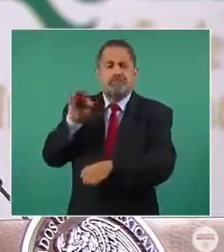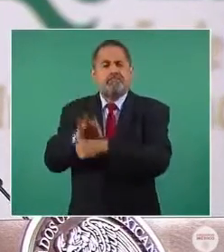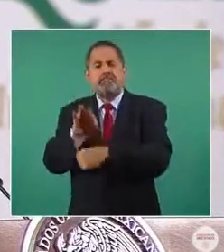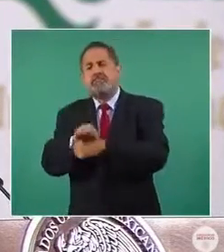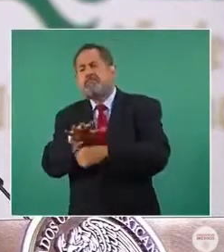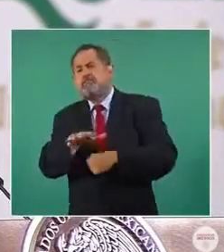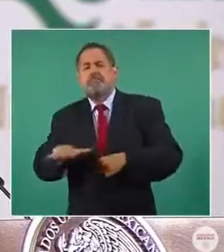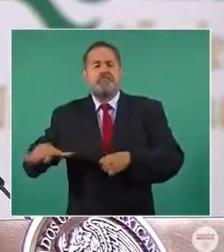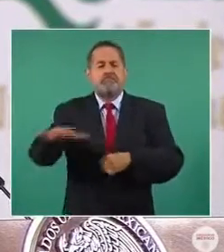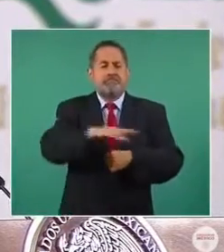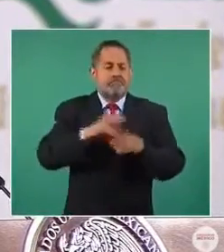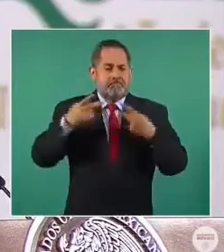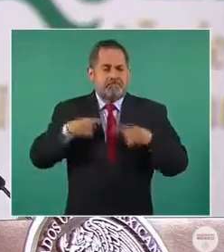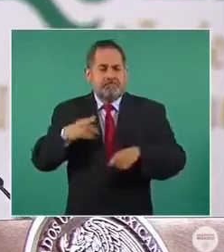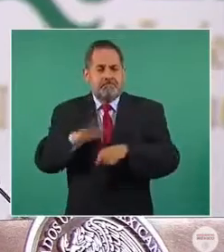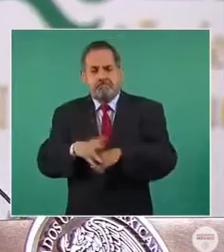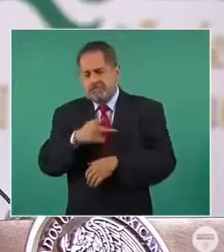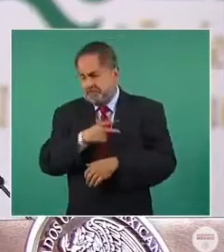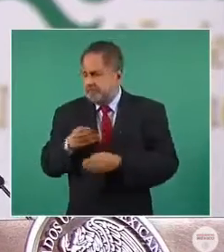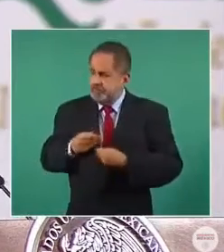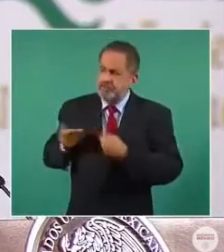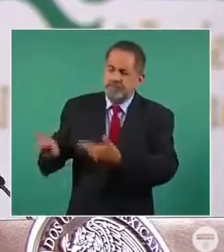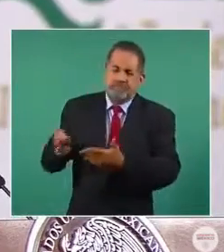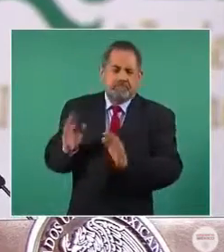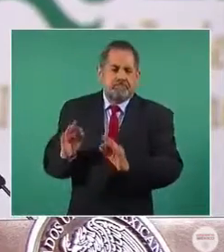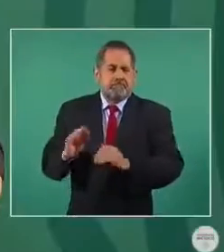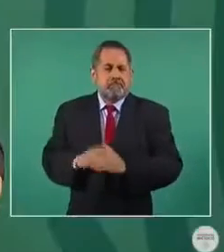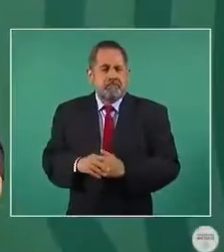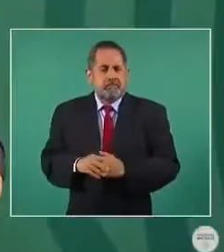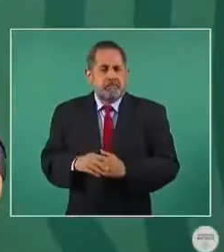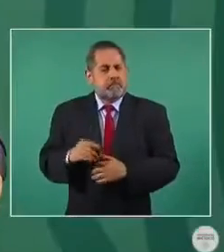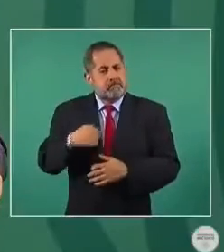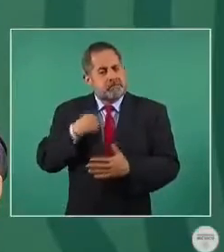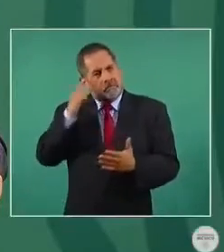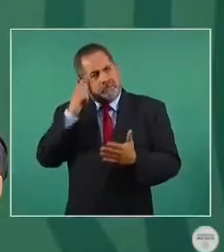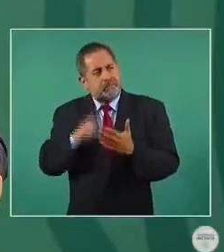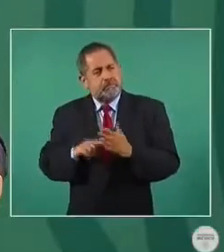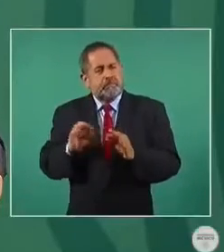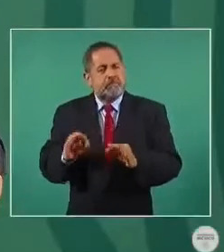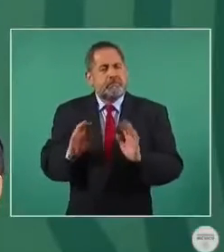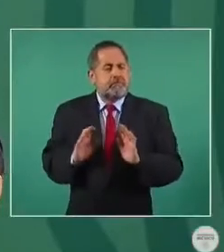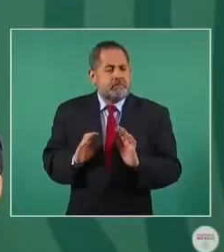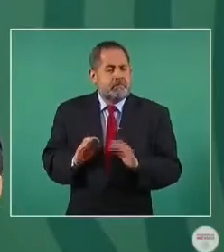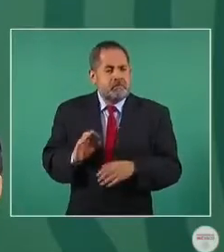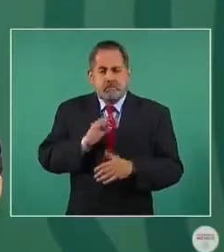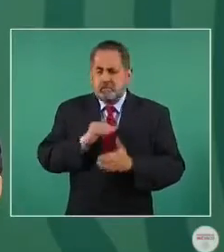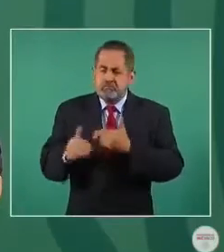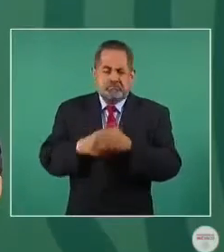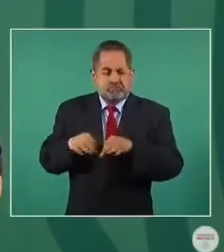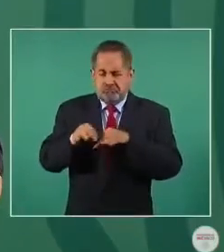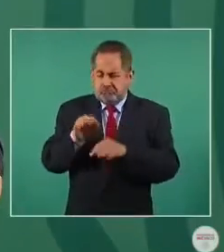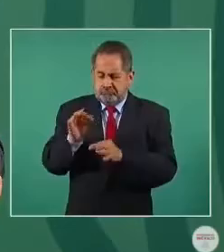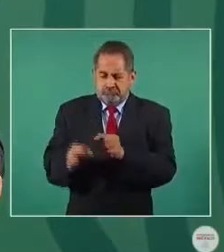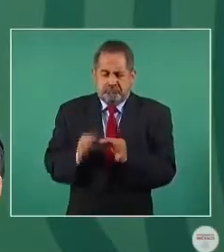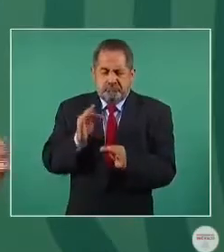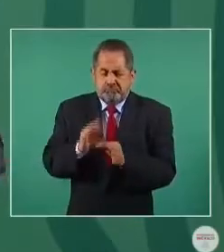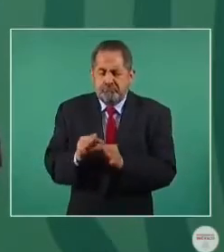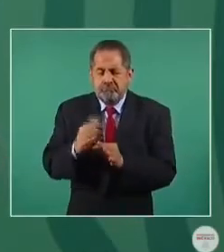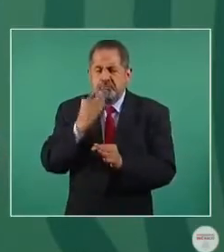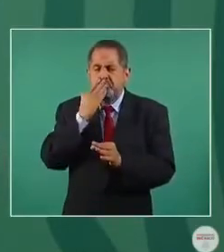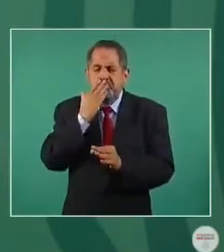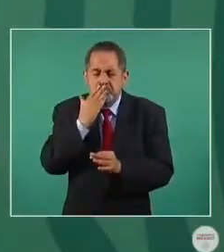de la gente más pobre. Creo que se pudo hacer un trabajo muy